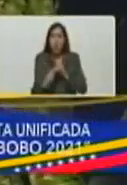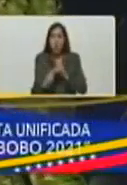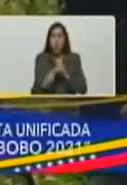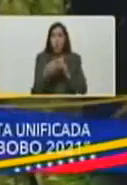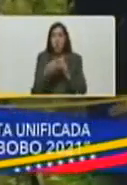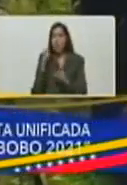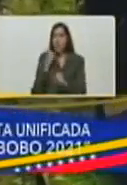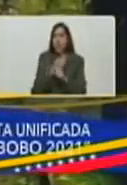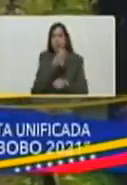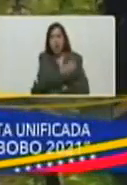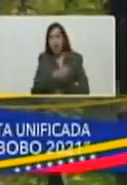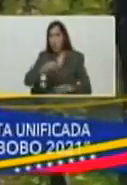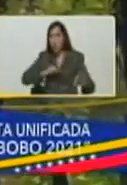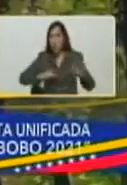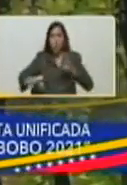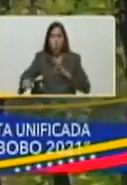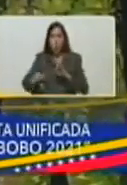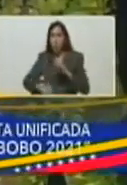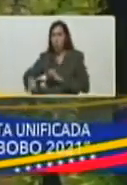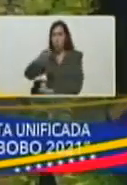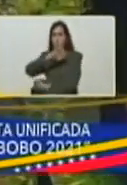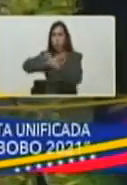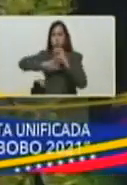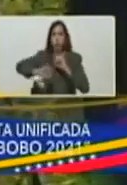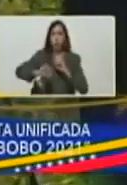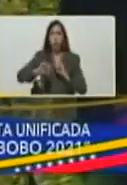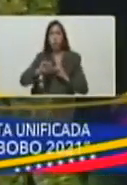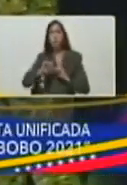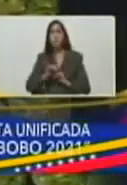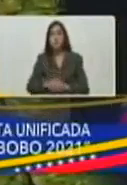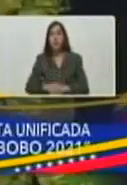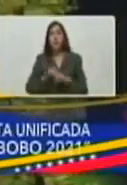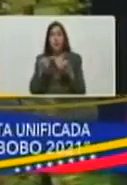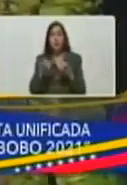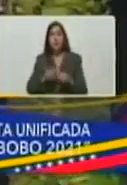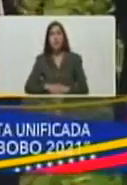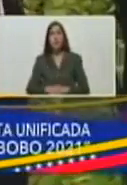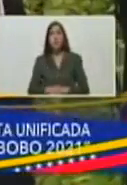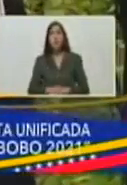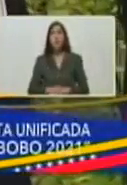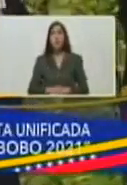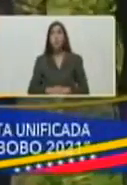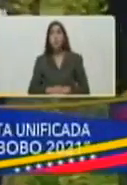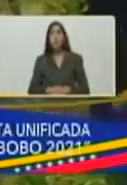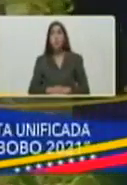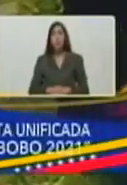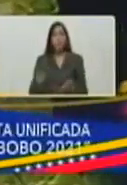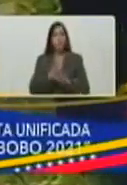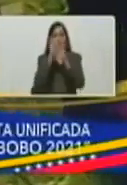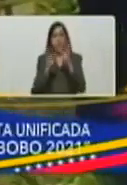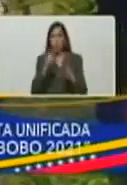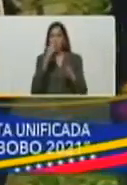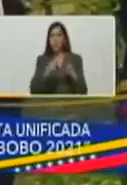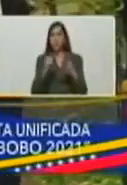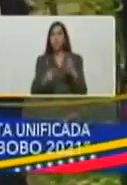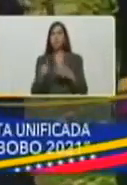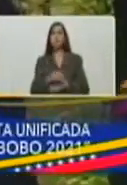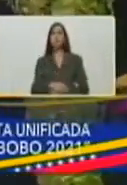operaciones tácticas, del arte operacional, a nivel táctico, operacional y a nivel estratégico.